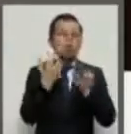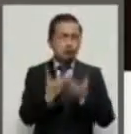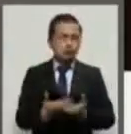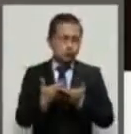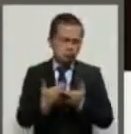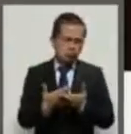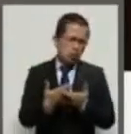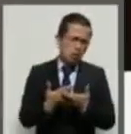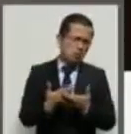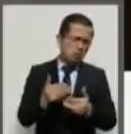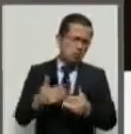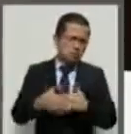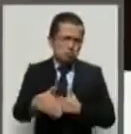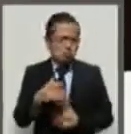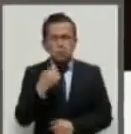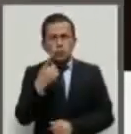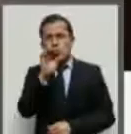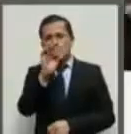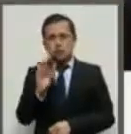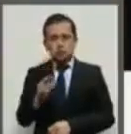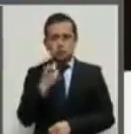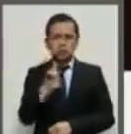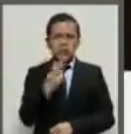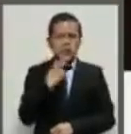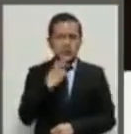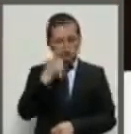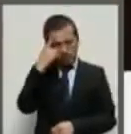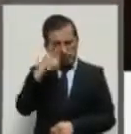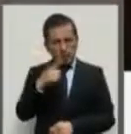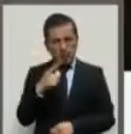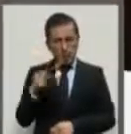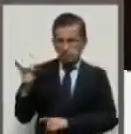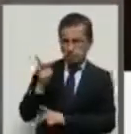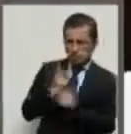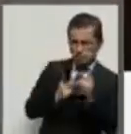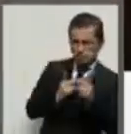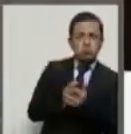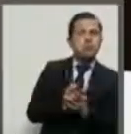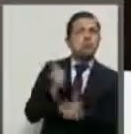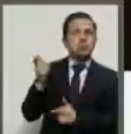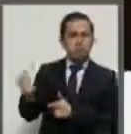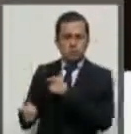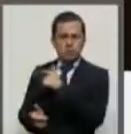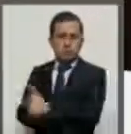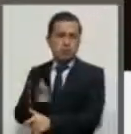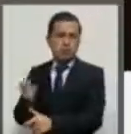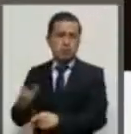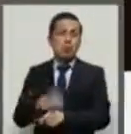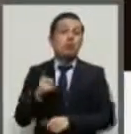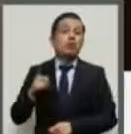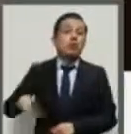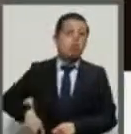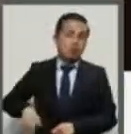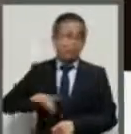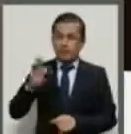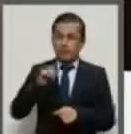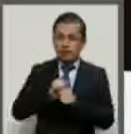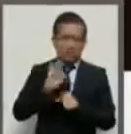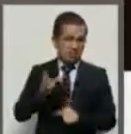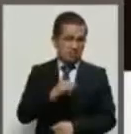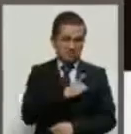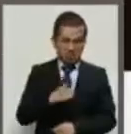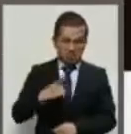1% que dan certeza de la capacidad de pago de los empréstitos que tiene comprometidos el gobierno federal por la